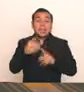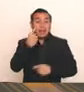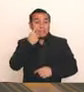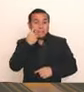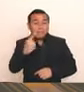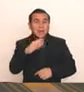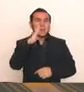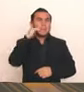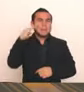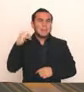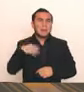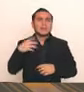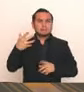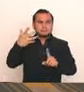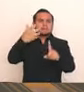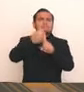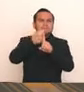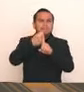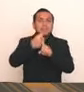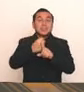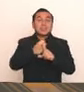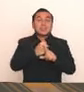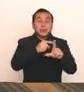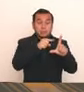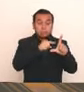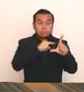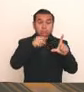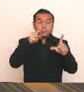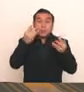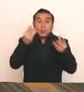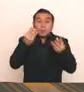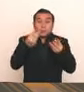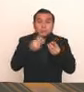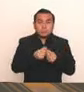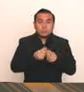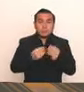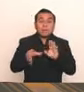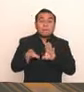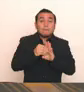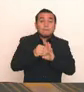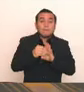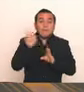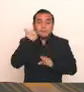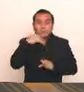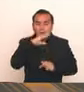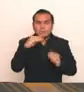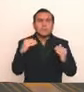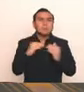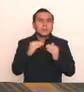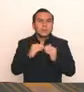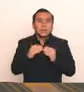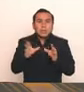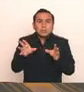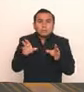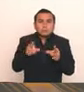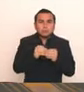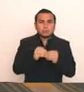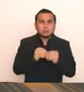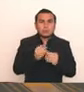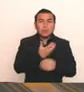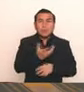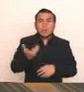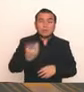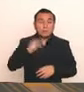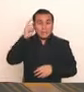muchos de estos países han logrado aplanar la curva han logrado bajar las muertes han logrado bajar los contagios diarios pero lo han logrado después de